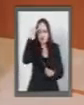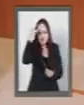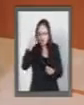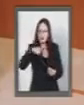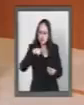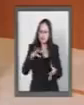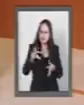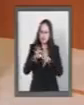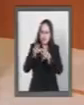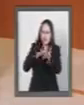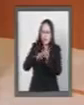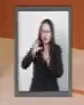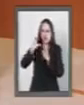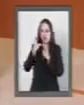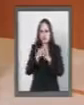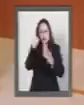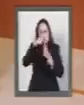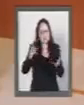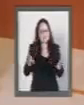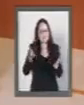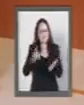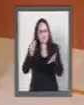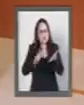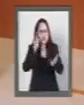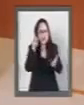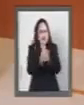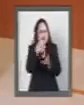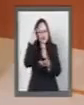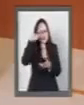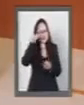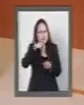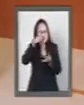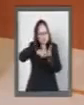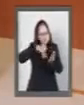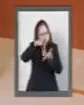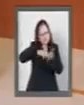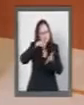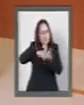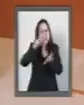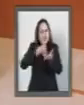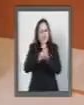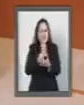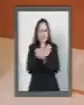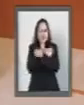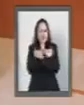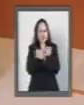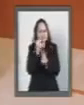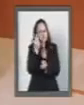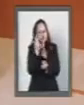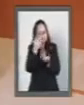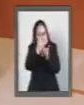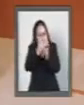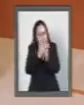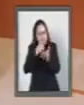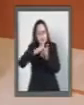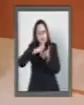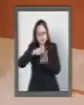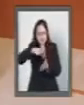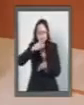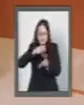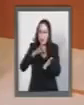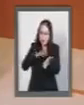una comisión para promover que se hagan las reformas necesarias a la reforma educativa. Este Senado